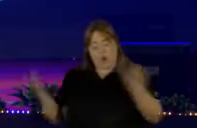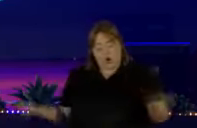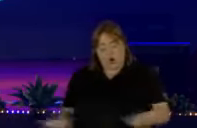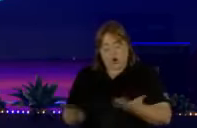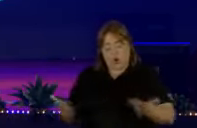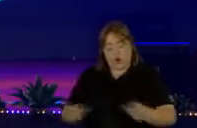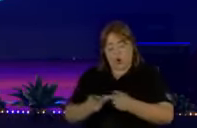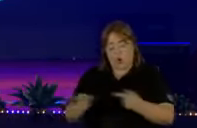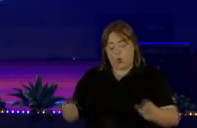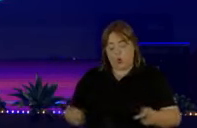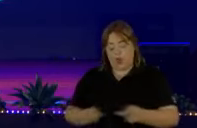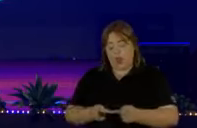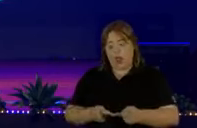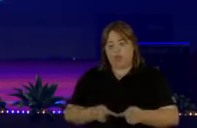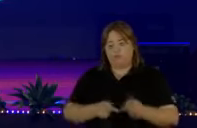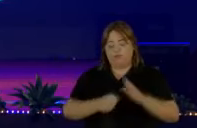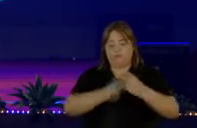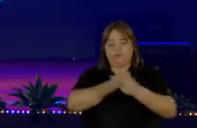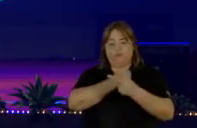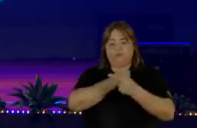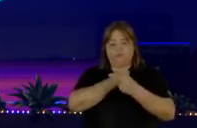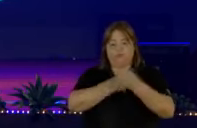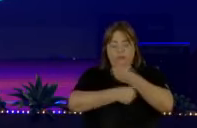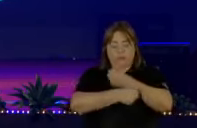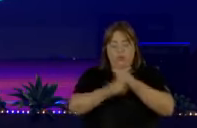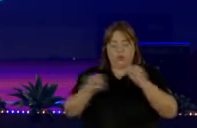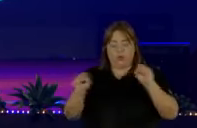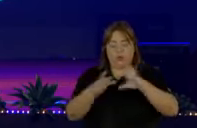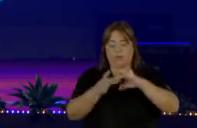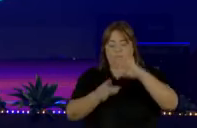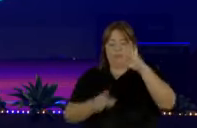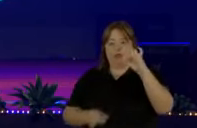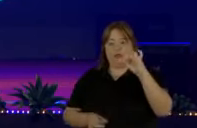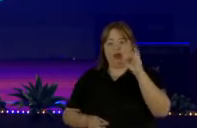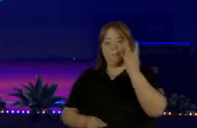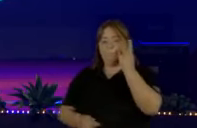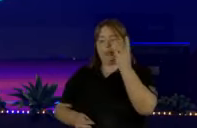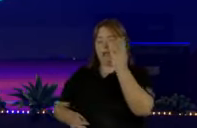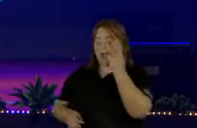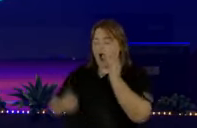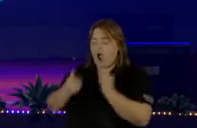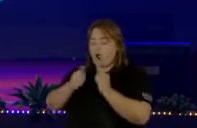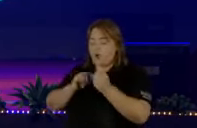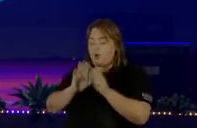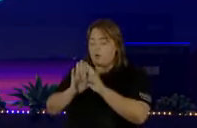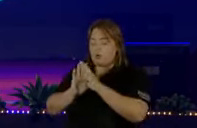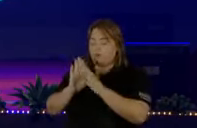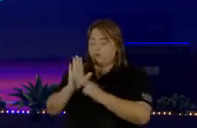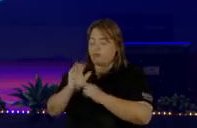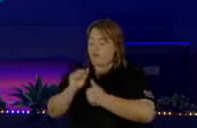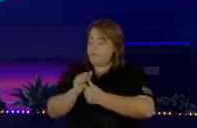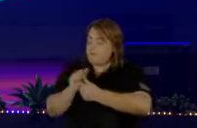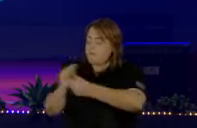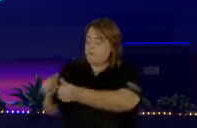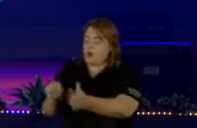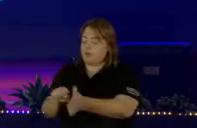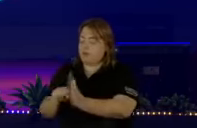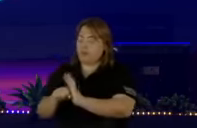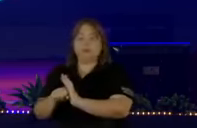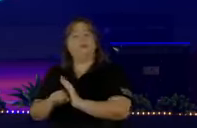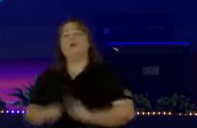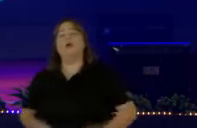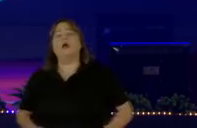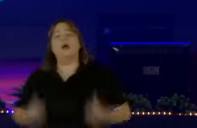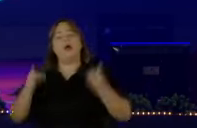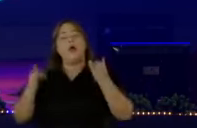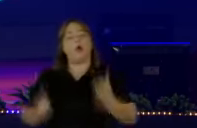totalmente seguro, no solamente espiritualmente, sino mire todo ese protocolo. Amén, estamos totalmente seguros en la casa del Señor. Y le invitamos